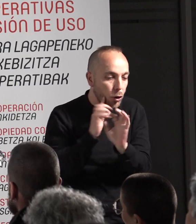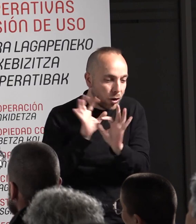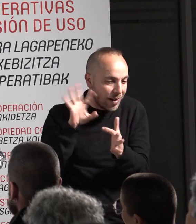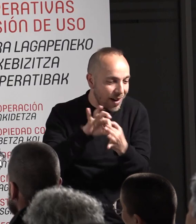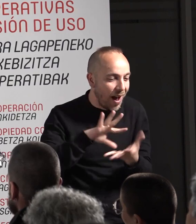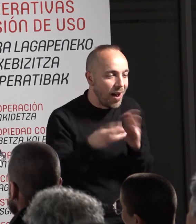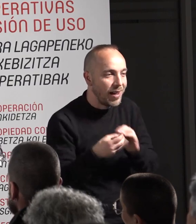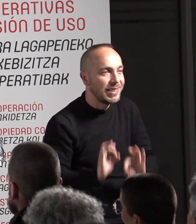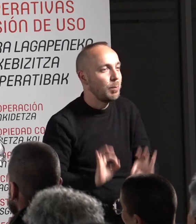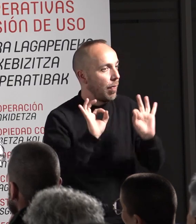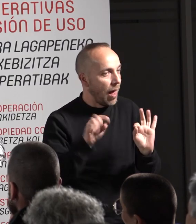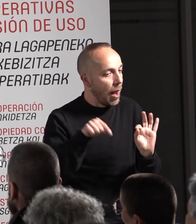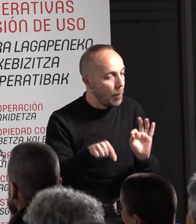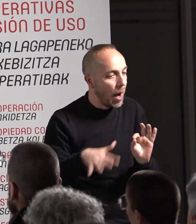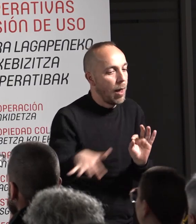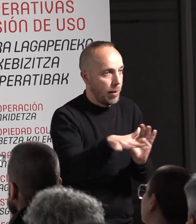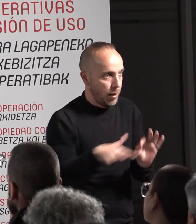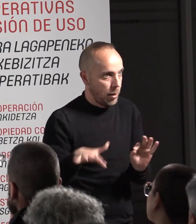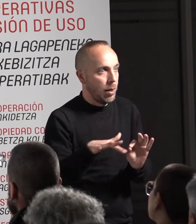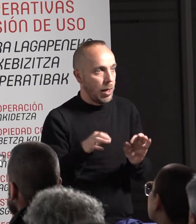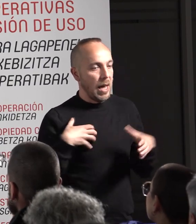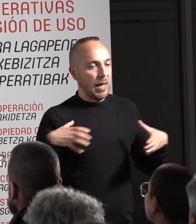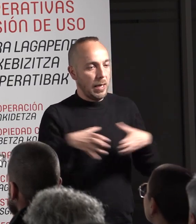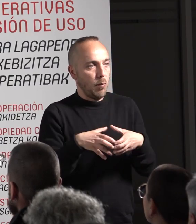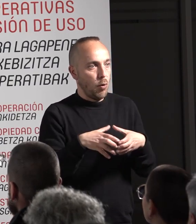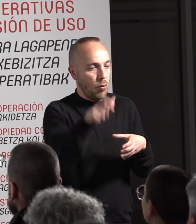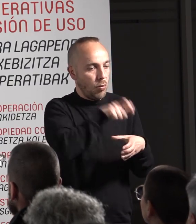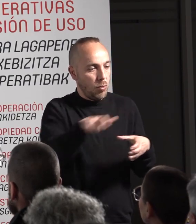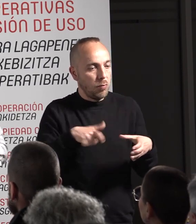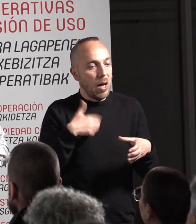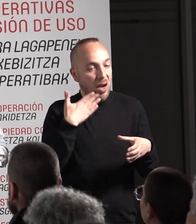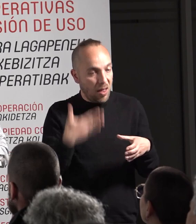las personas del equipo que lo impulsaron, que también tiene, digamos,